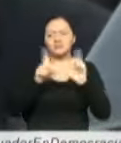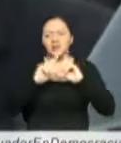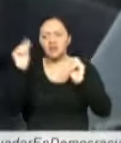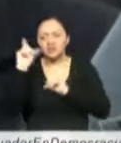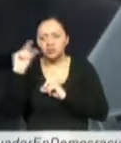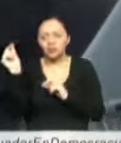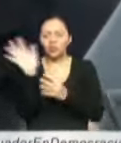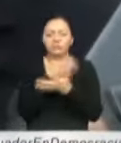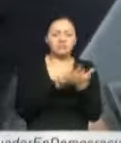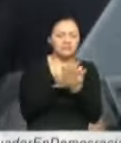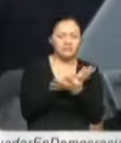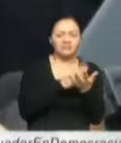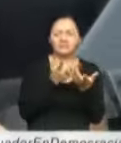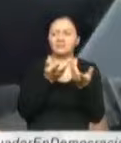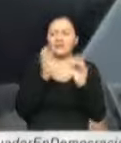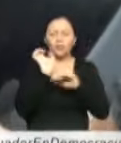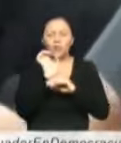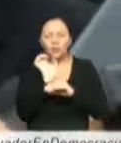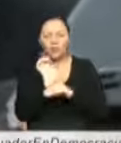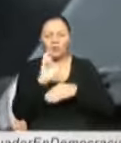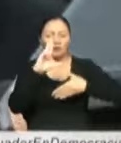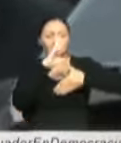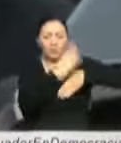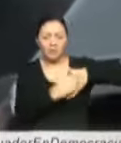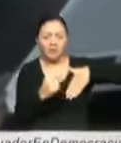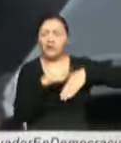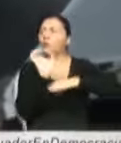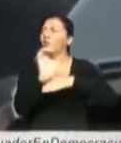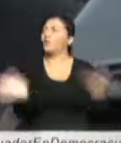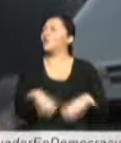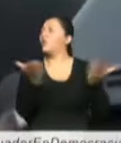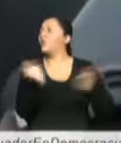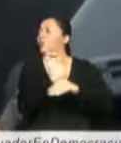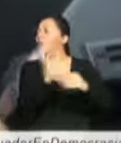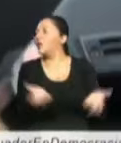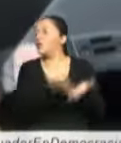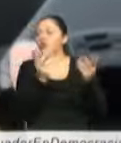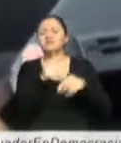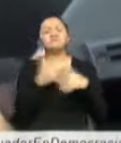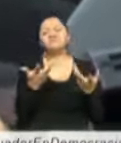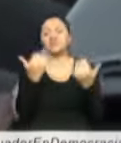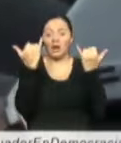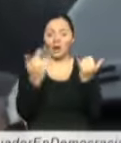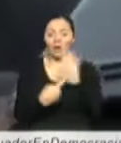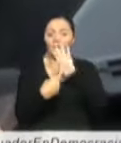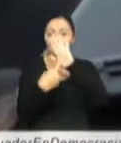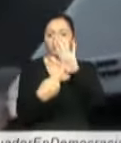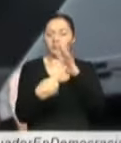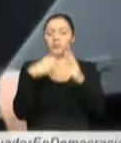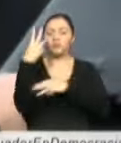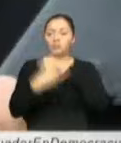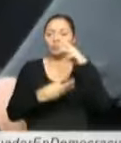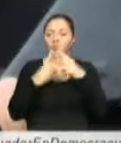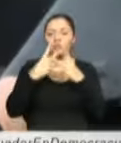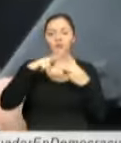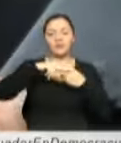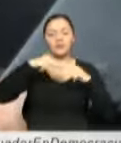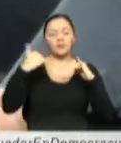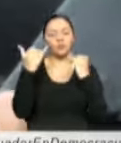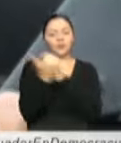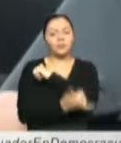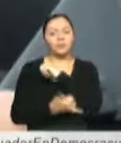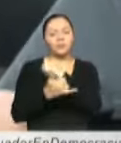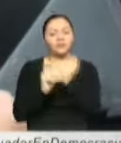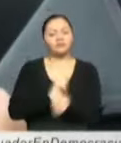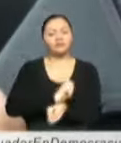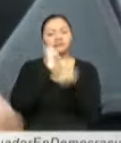desmoralizado, inmovilizado, invisibilizado en América Latina. Ahora somos referentes para la región y para el mundo en muchas cosas. Y dejamos un país transformado,